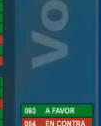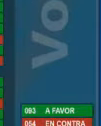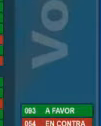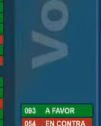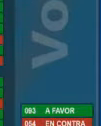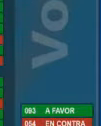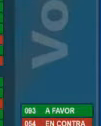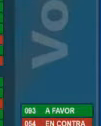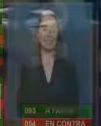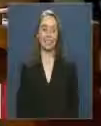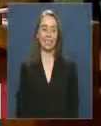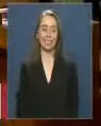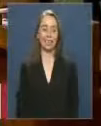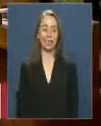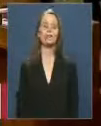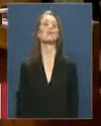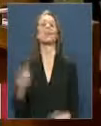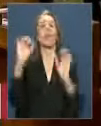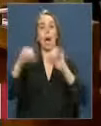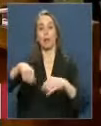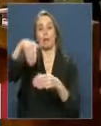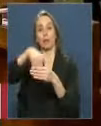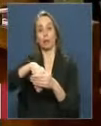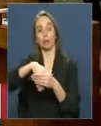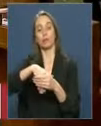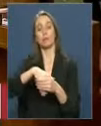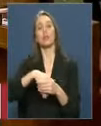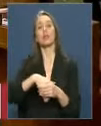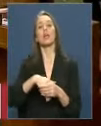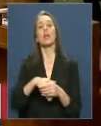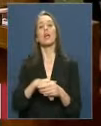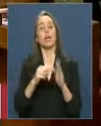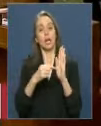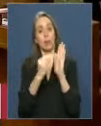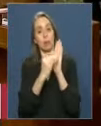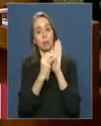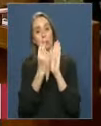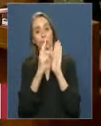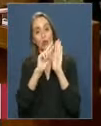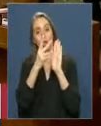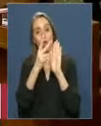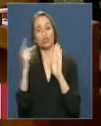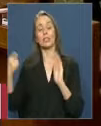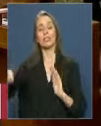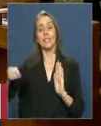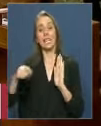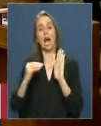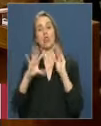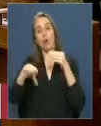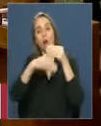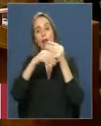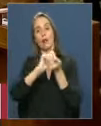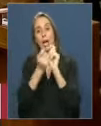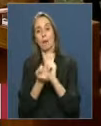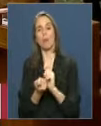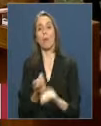Aprobado. En votación, la modificación número 2, introducida por el Senado, cuya votación separada ha